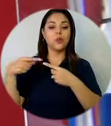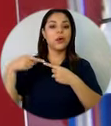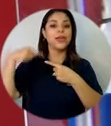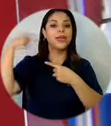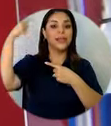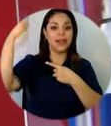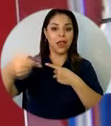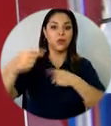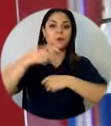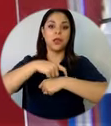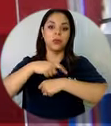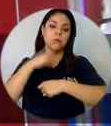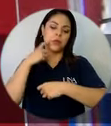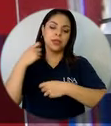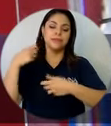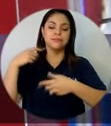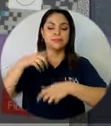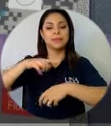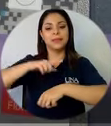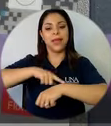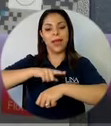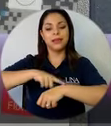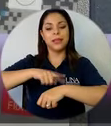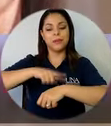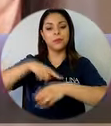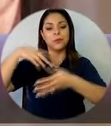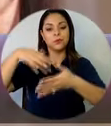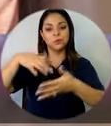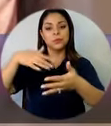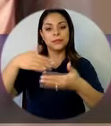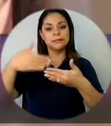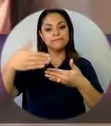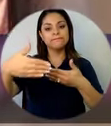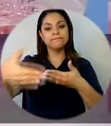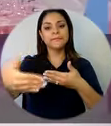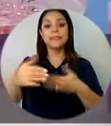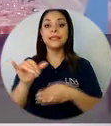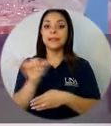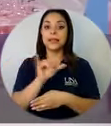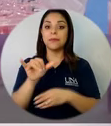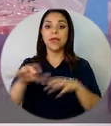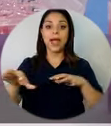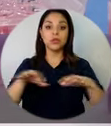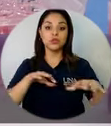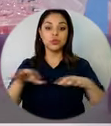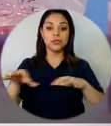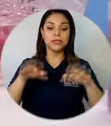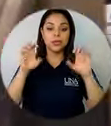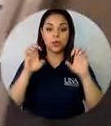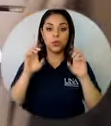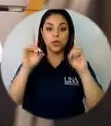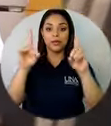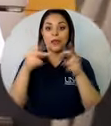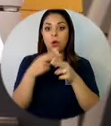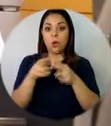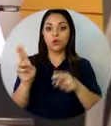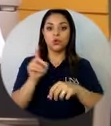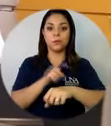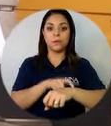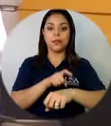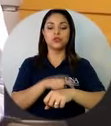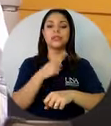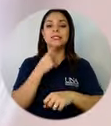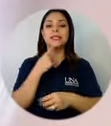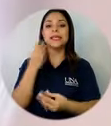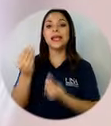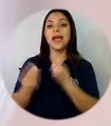en el mediano largo plazo, porque tarda un tiempo en lo que van estudiando. Y luego hay acciones en materia educativa de corto plazo,